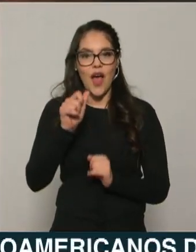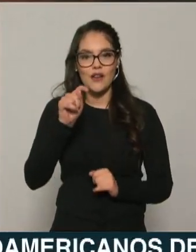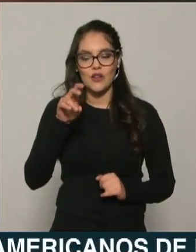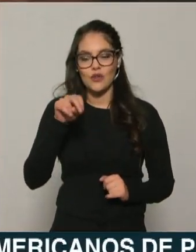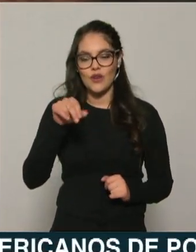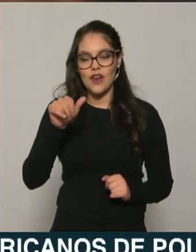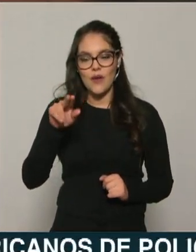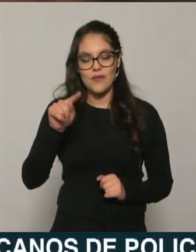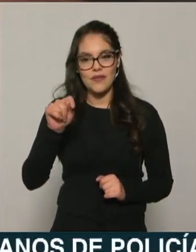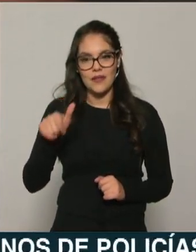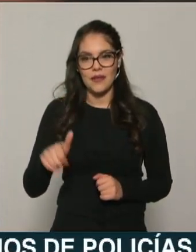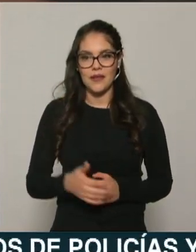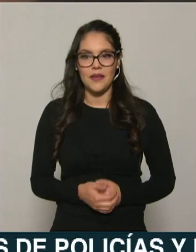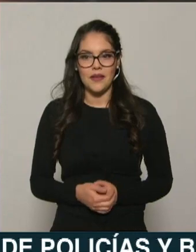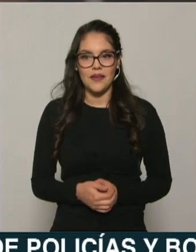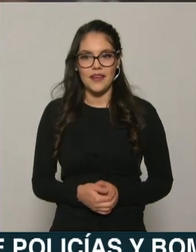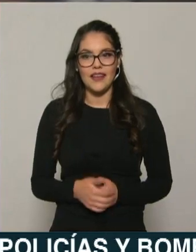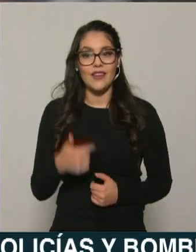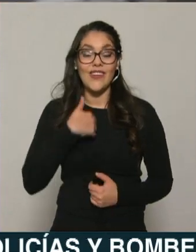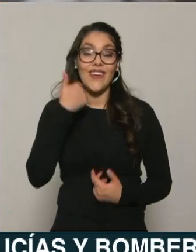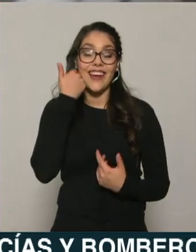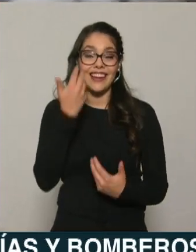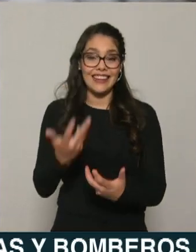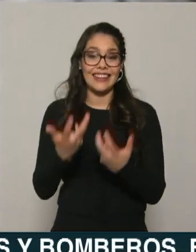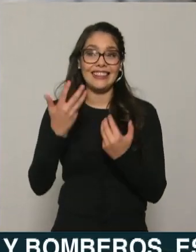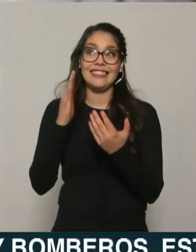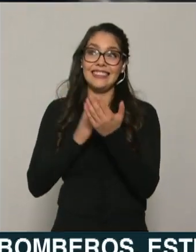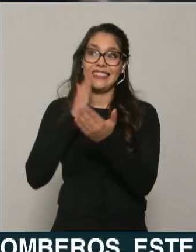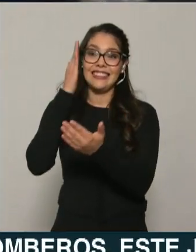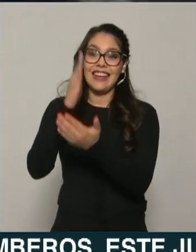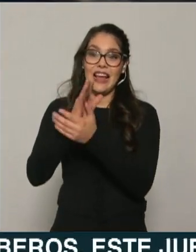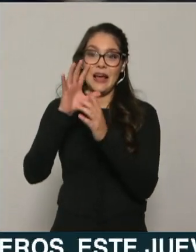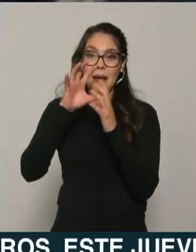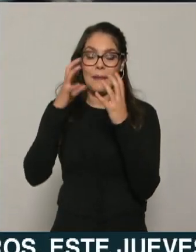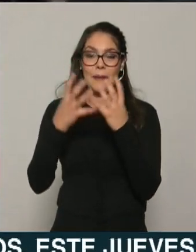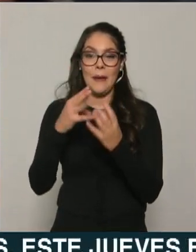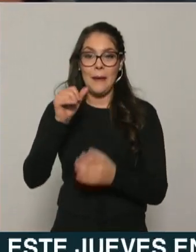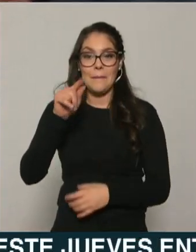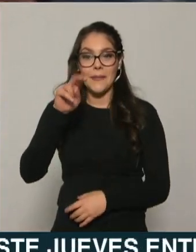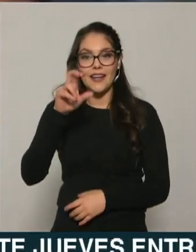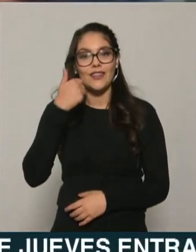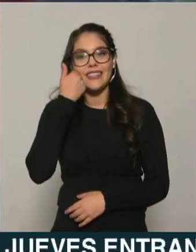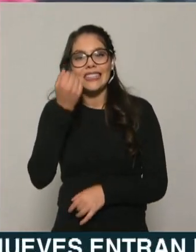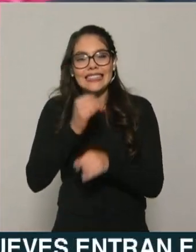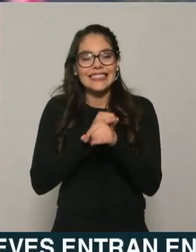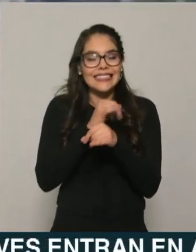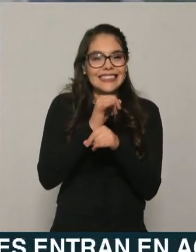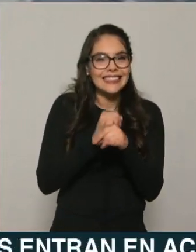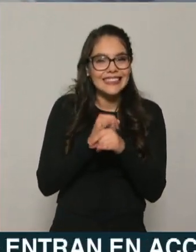viaje. Quiero ir a Marte para investigar. ¿Qué quieres investigar?